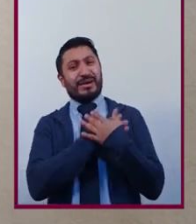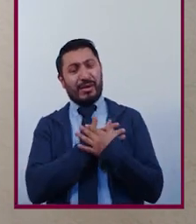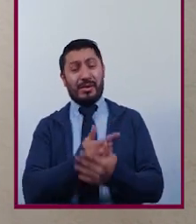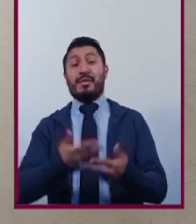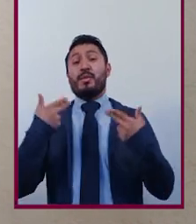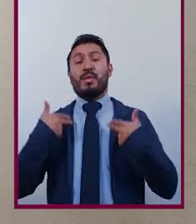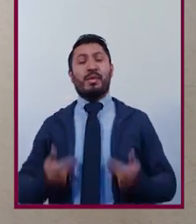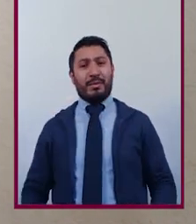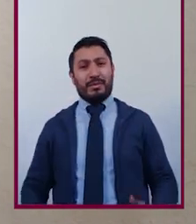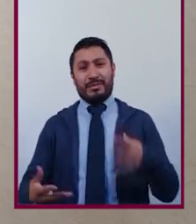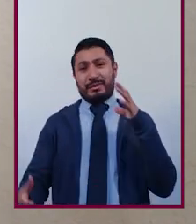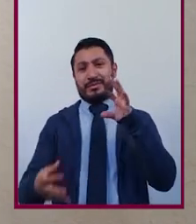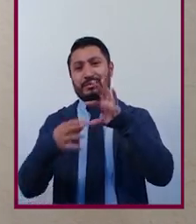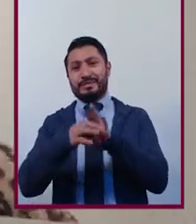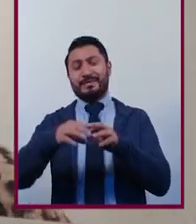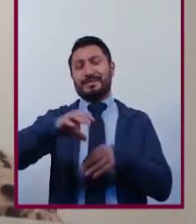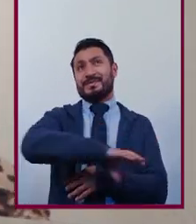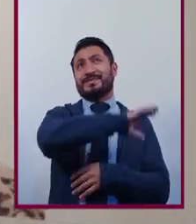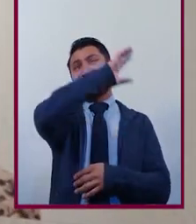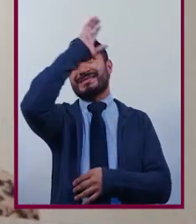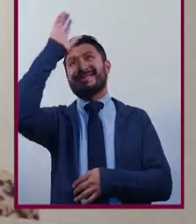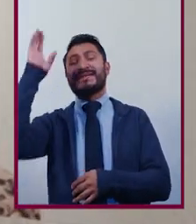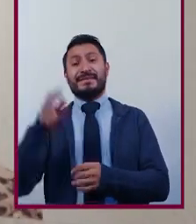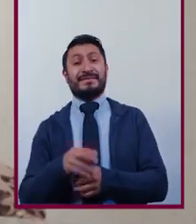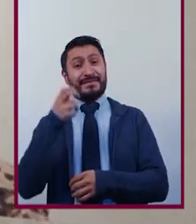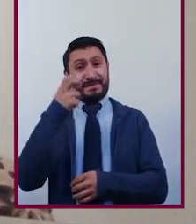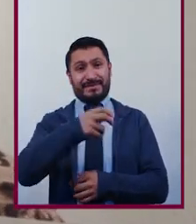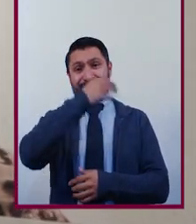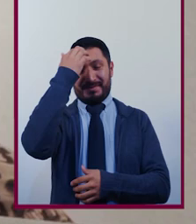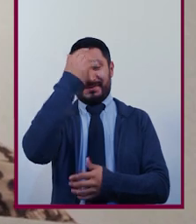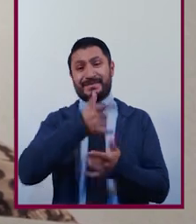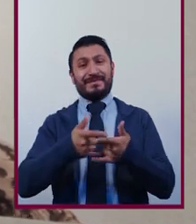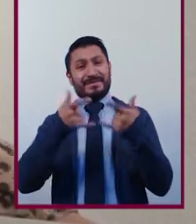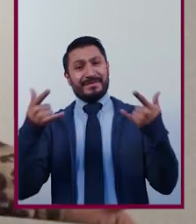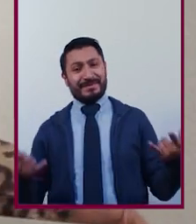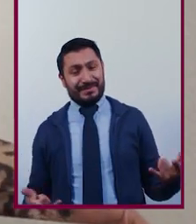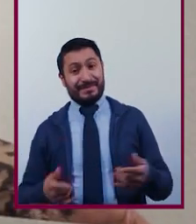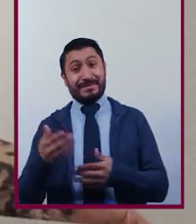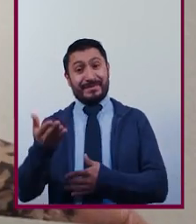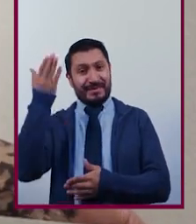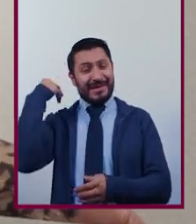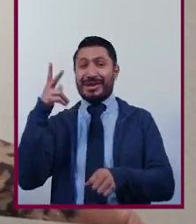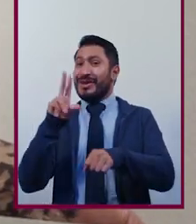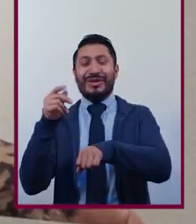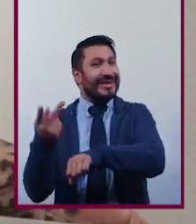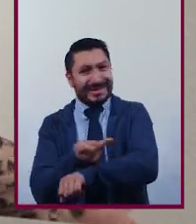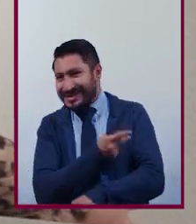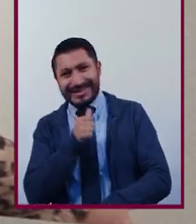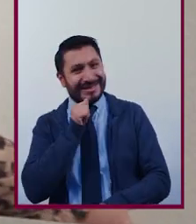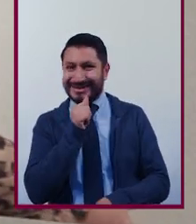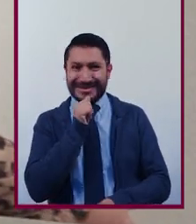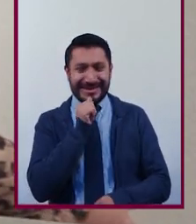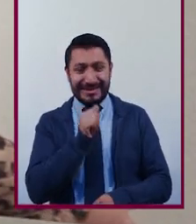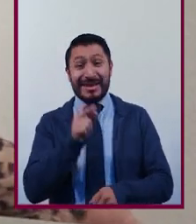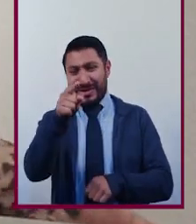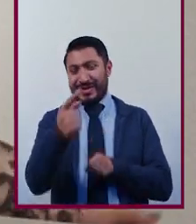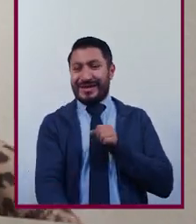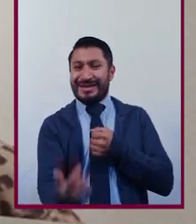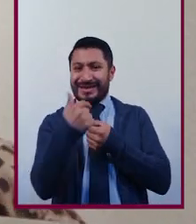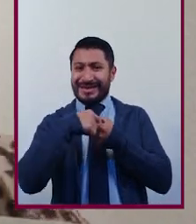género humano con el gigantesco cielo. Esto es Conciencia Histórica. El pasado no ha pasado.